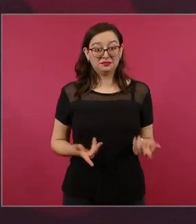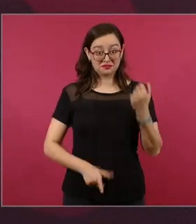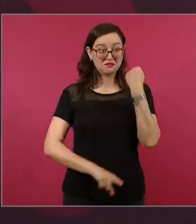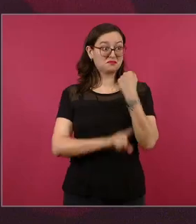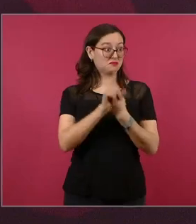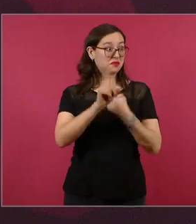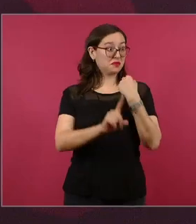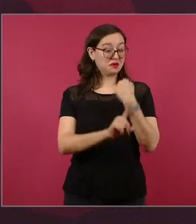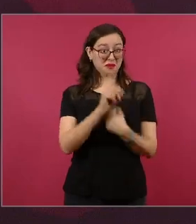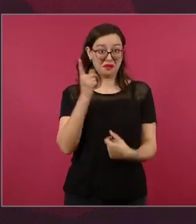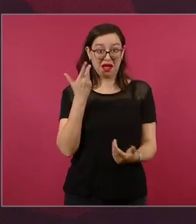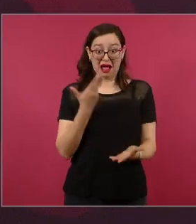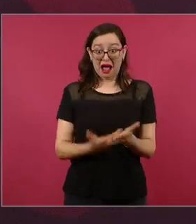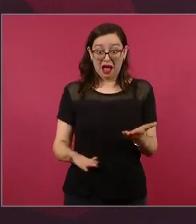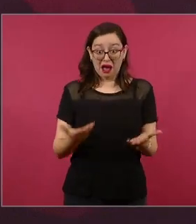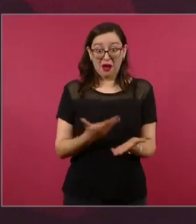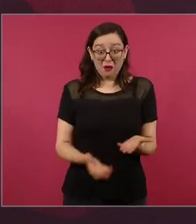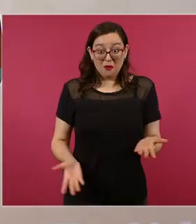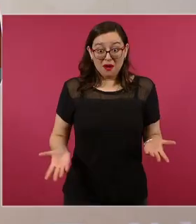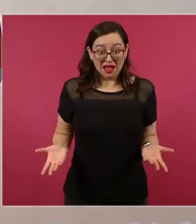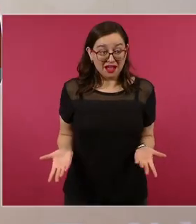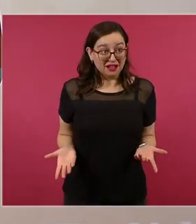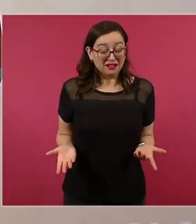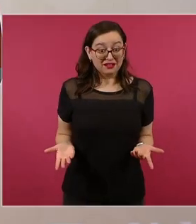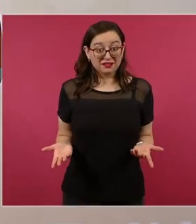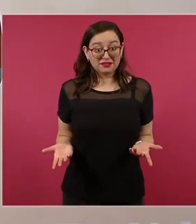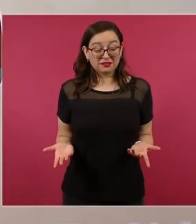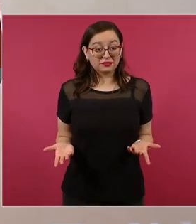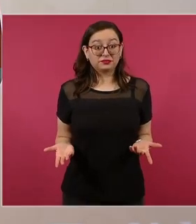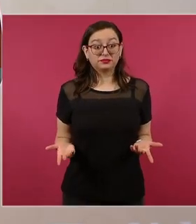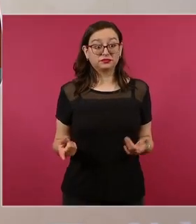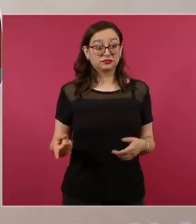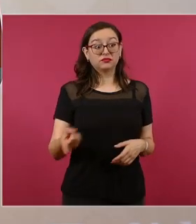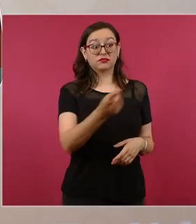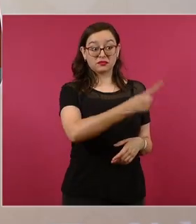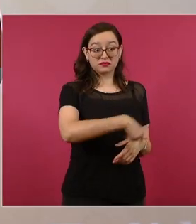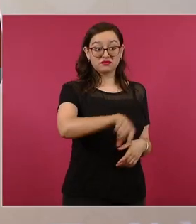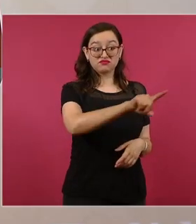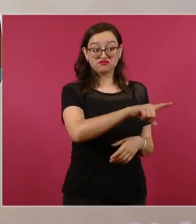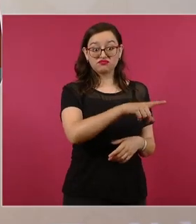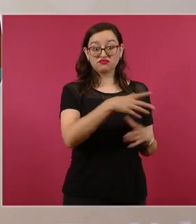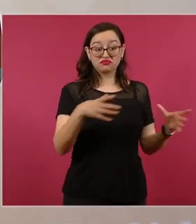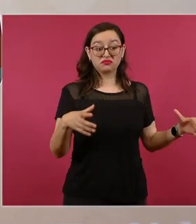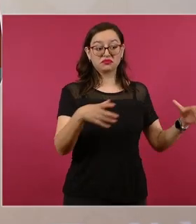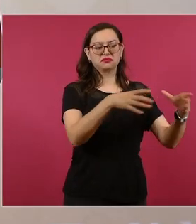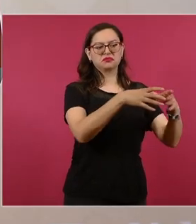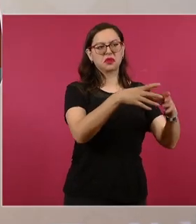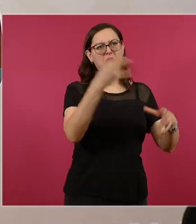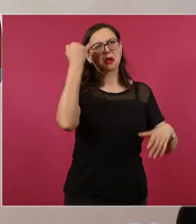Ese es el saldo de esa política irresponsable